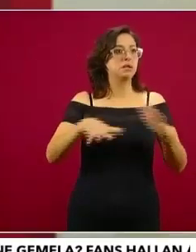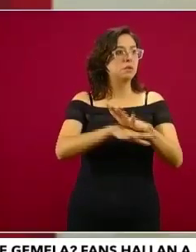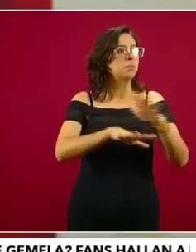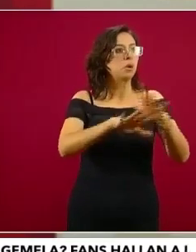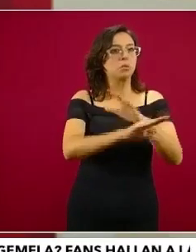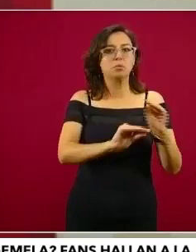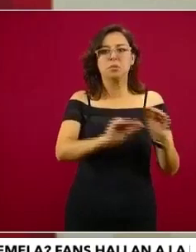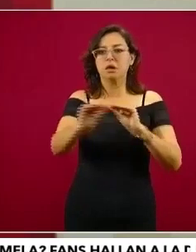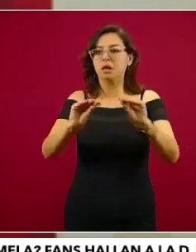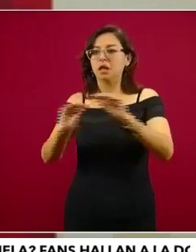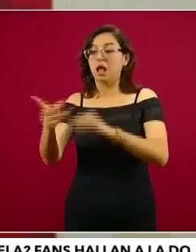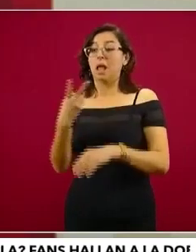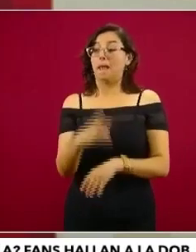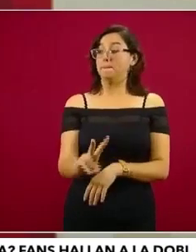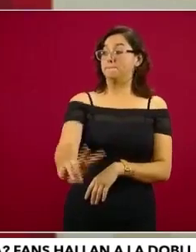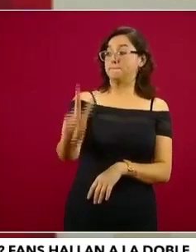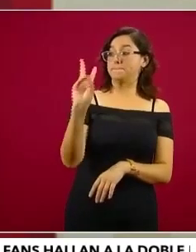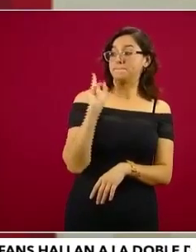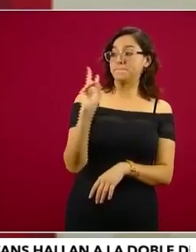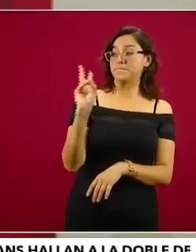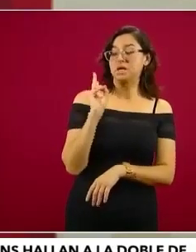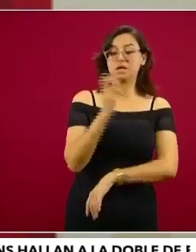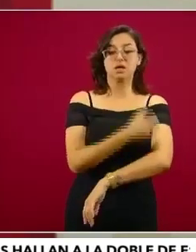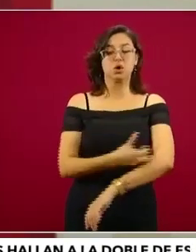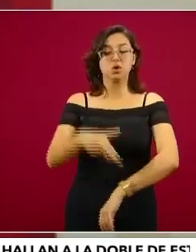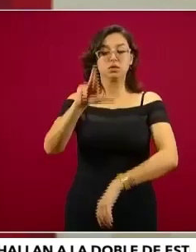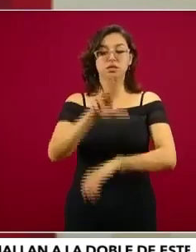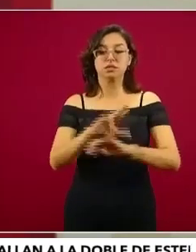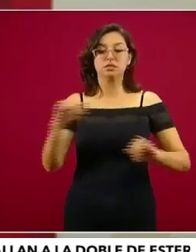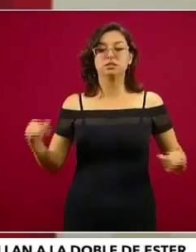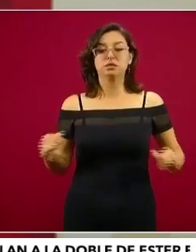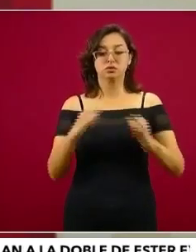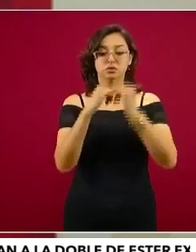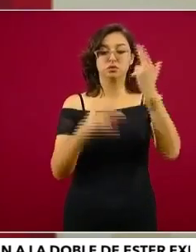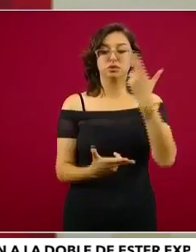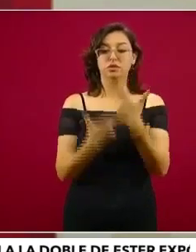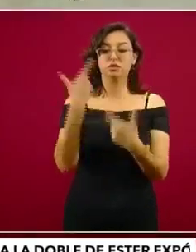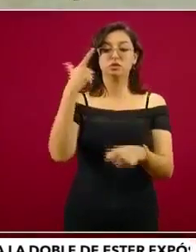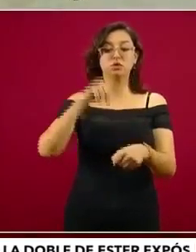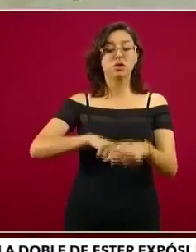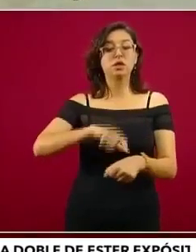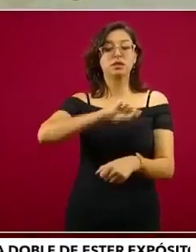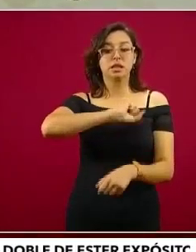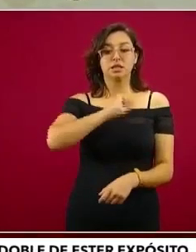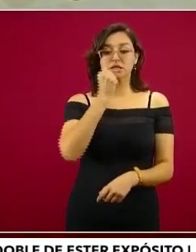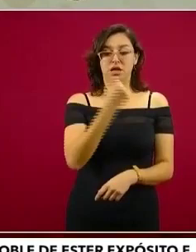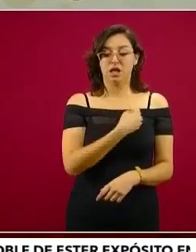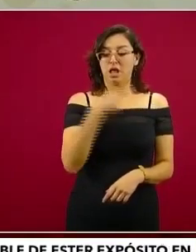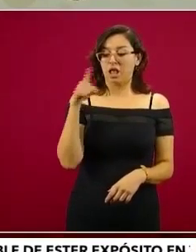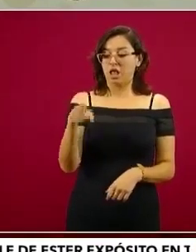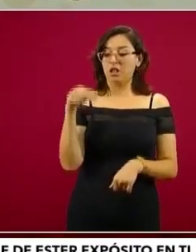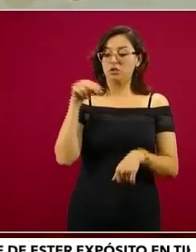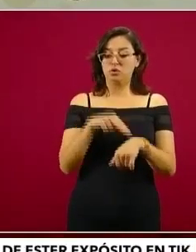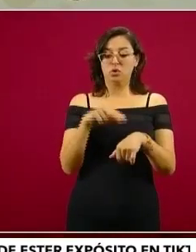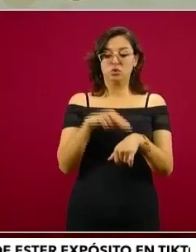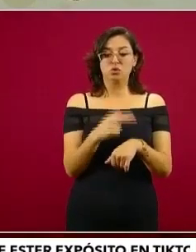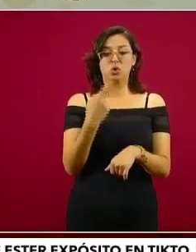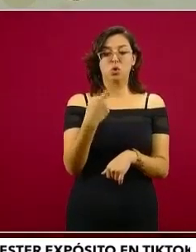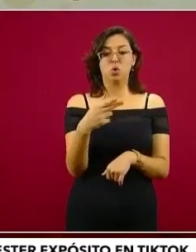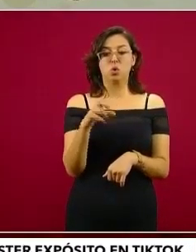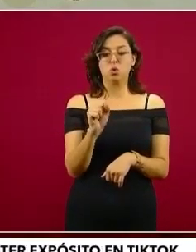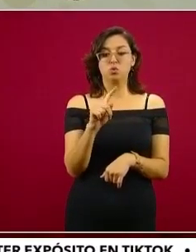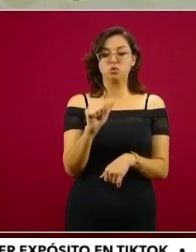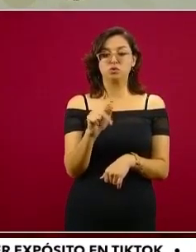unos días, el viernes en concreto, la Coordinación de Institutos Nacionales de Salud, el doctor Gustavo Reyes Terán, su